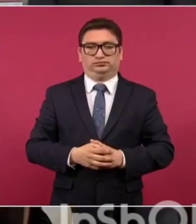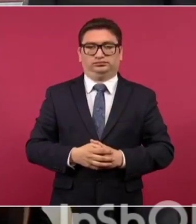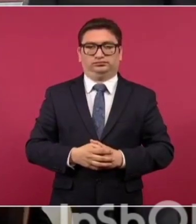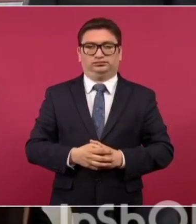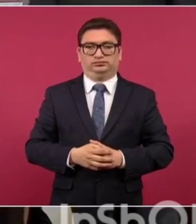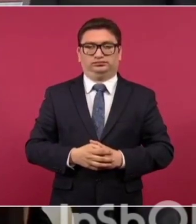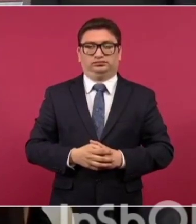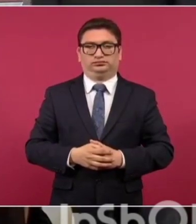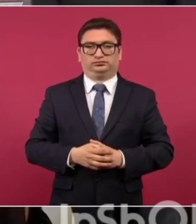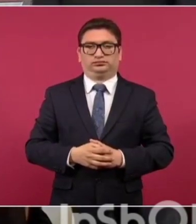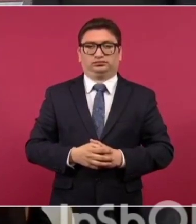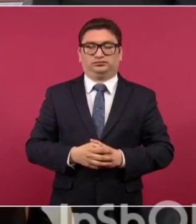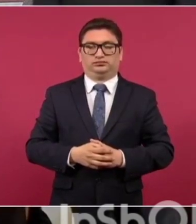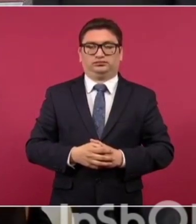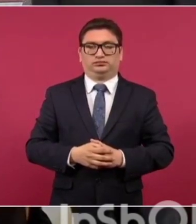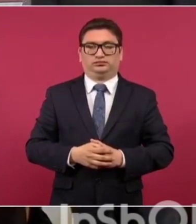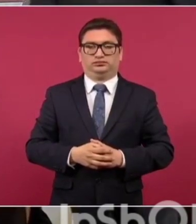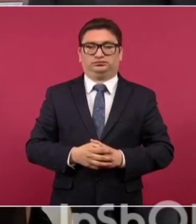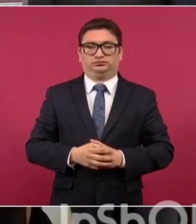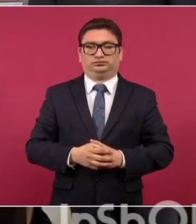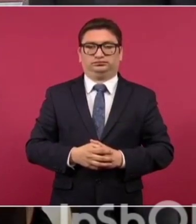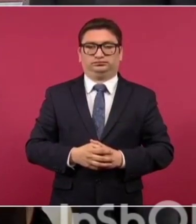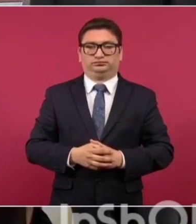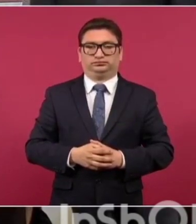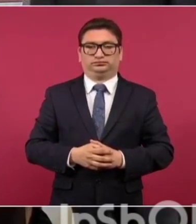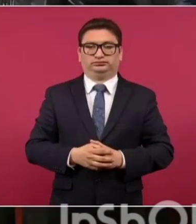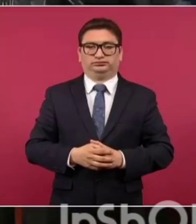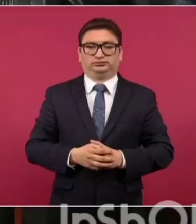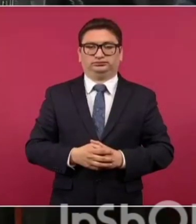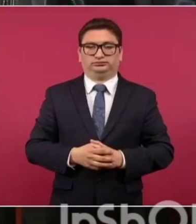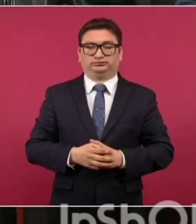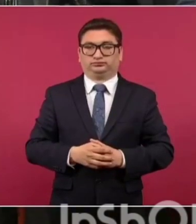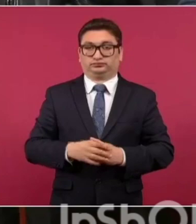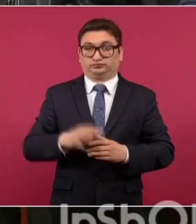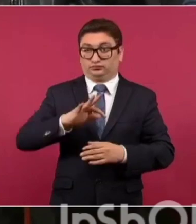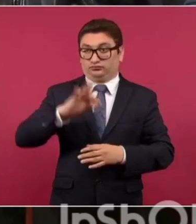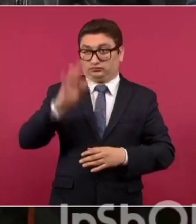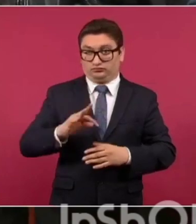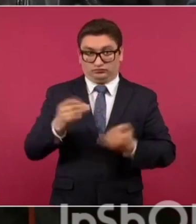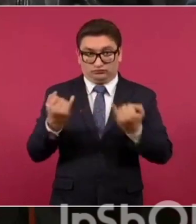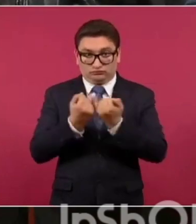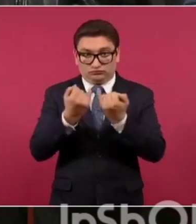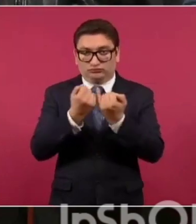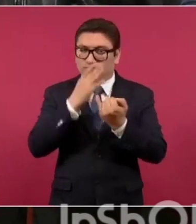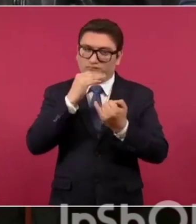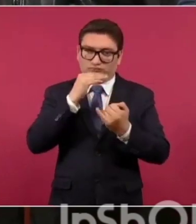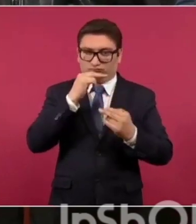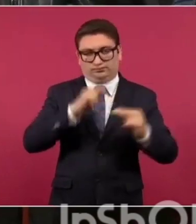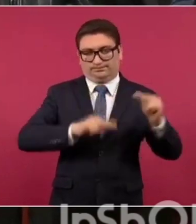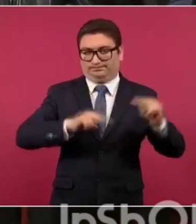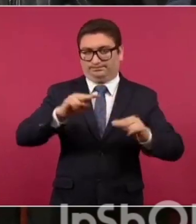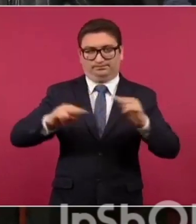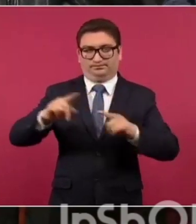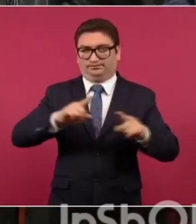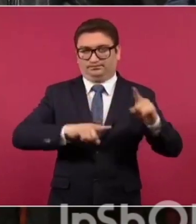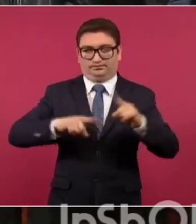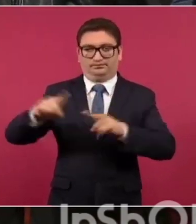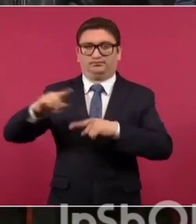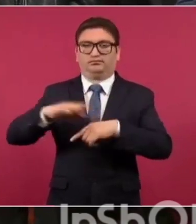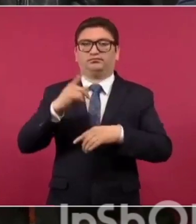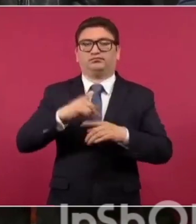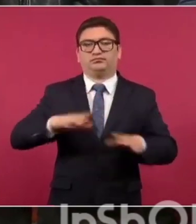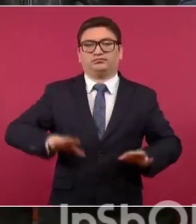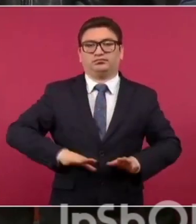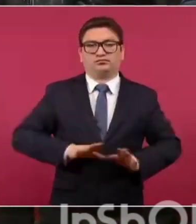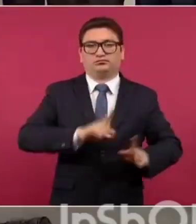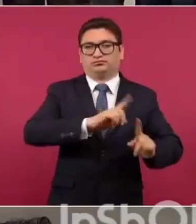aunque no puede ser también en el mismo porcentaje, porque son cosas